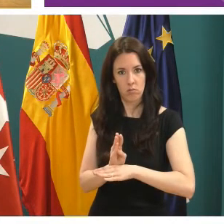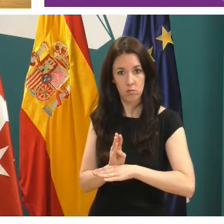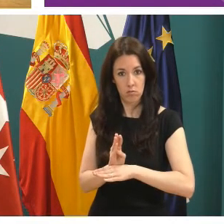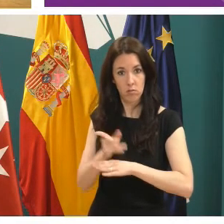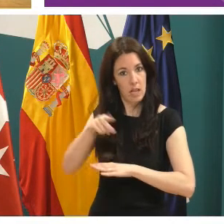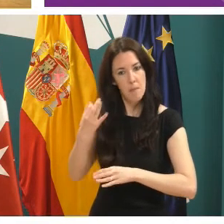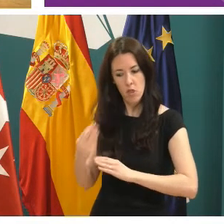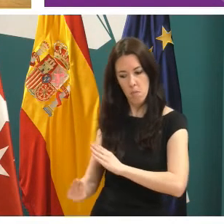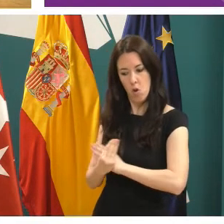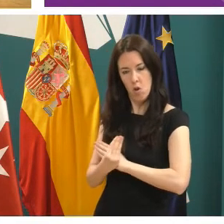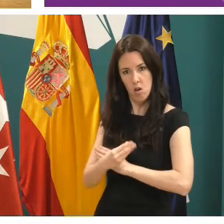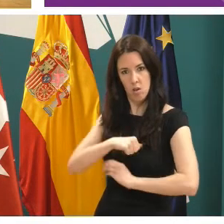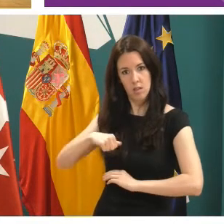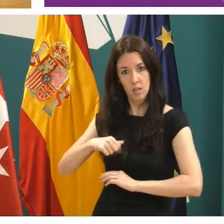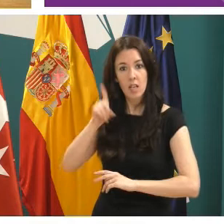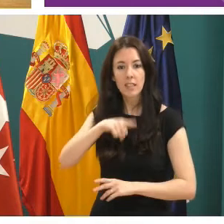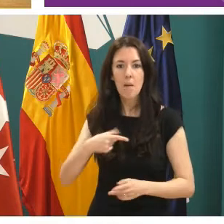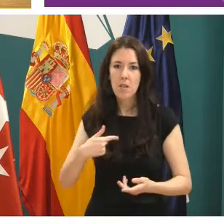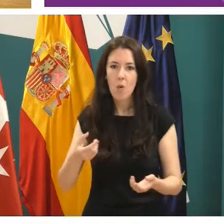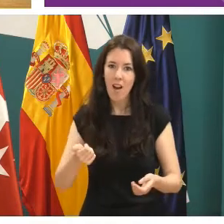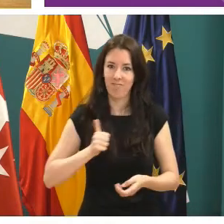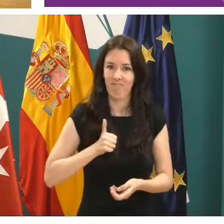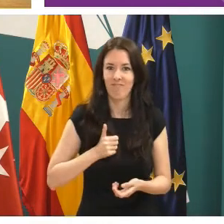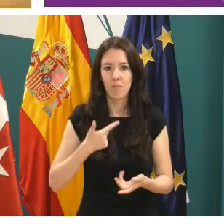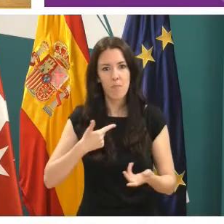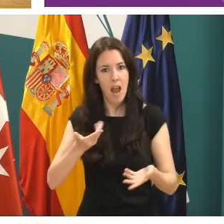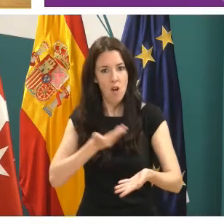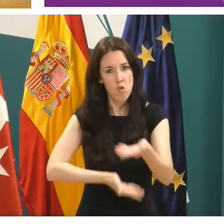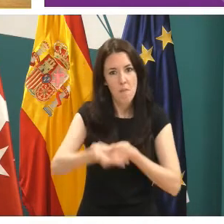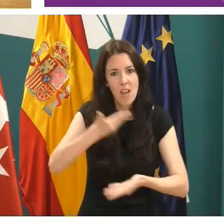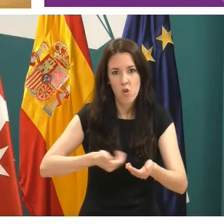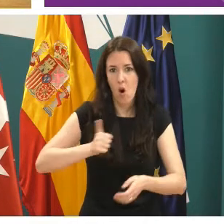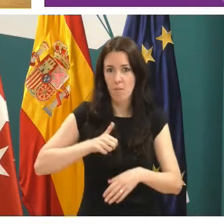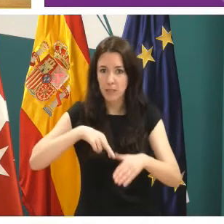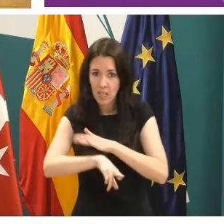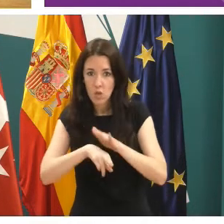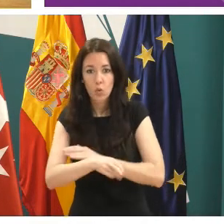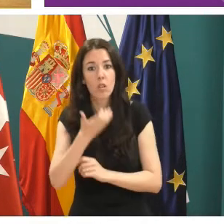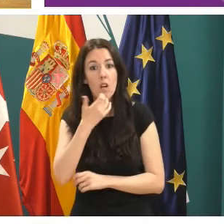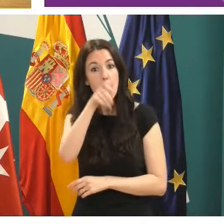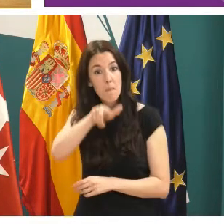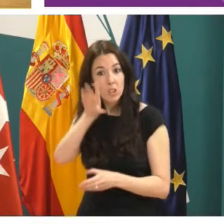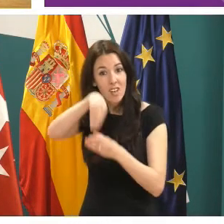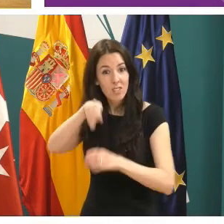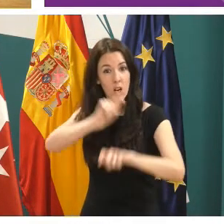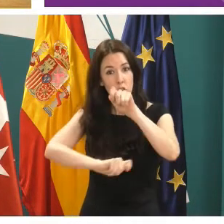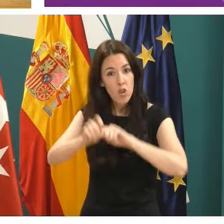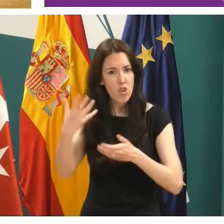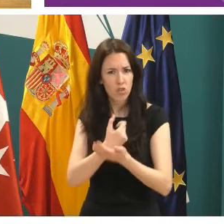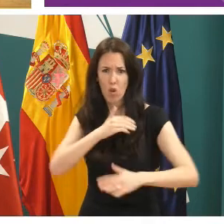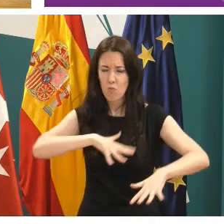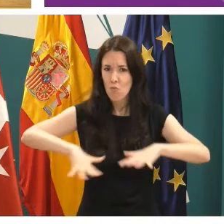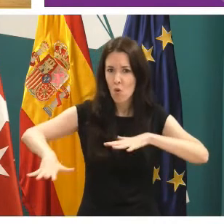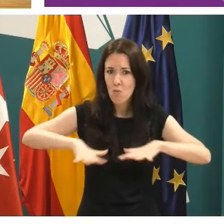bueno, nos entrena en la cooperación y en el aprovechamiento de los recursos. Las personas que están en las asociaciones, en todo este